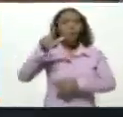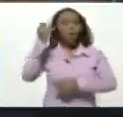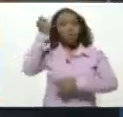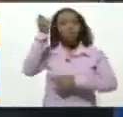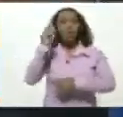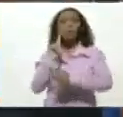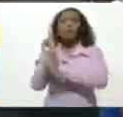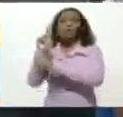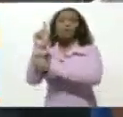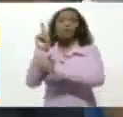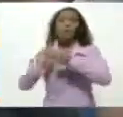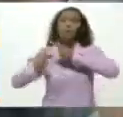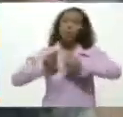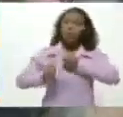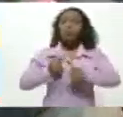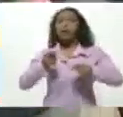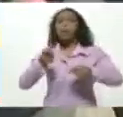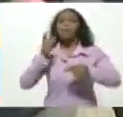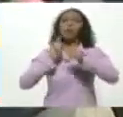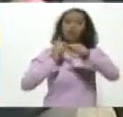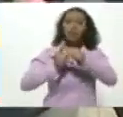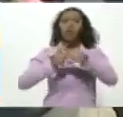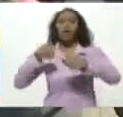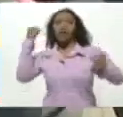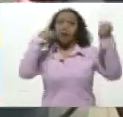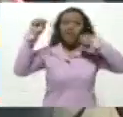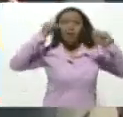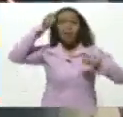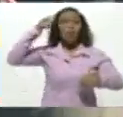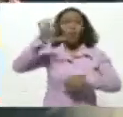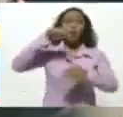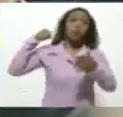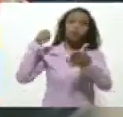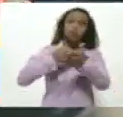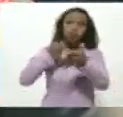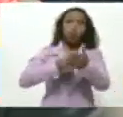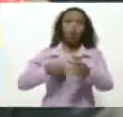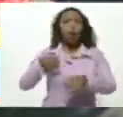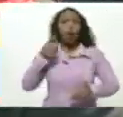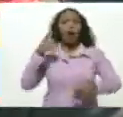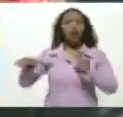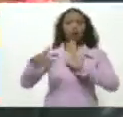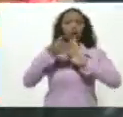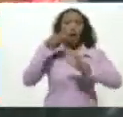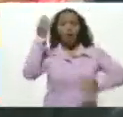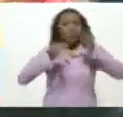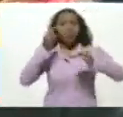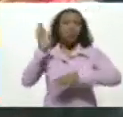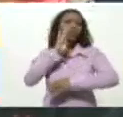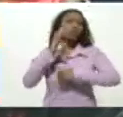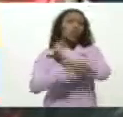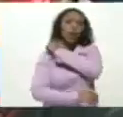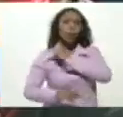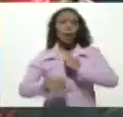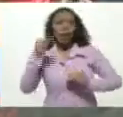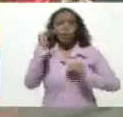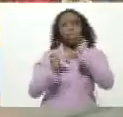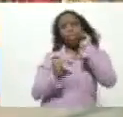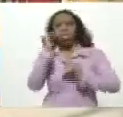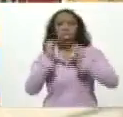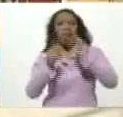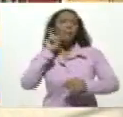pueblo autocrítico, el pueblo rebelde, el pueblo en lucha contra la injusticia, contra la desigualdad, contra